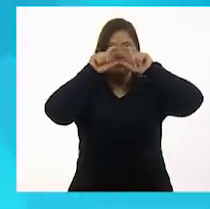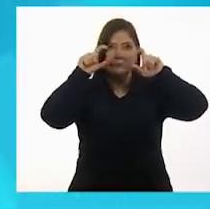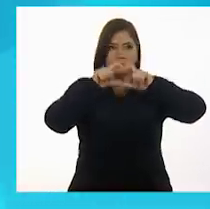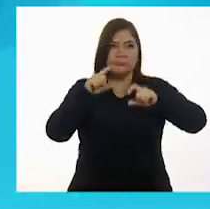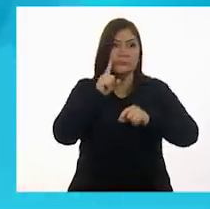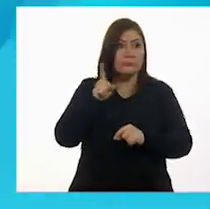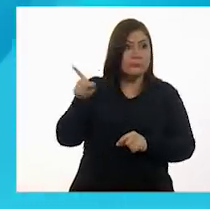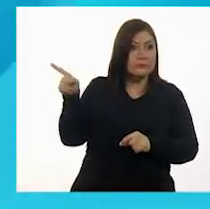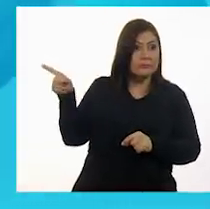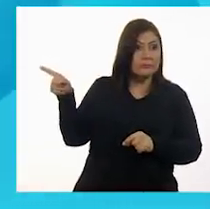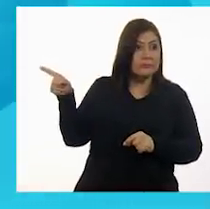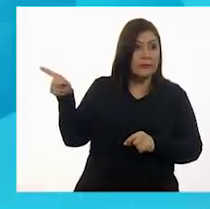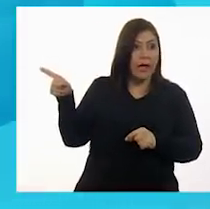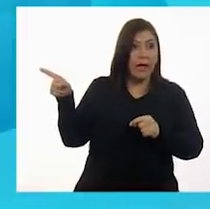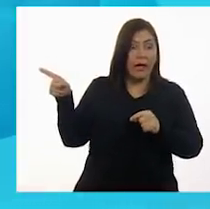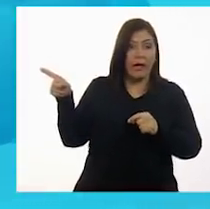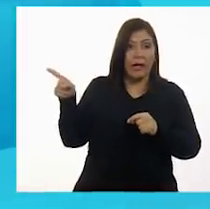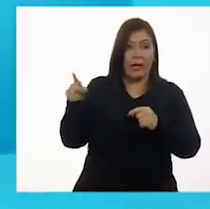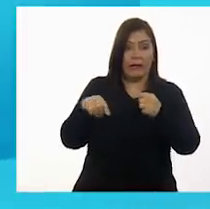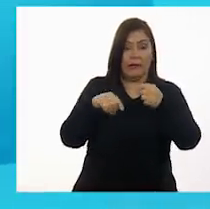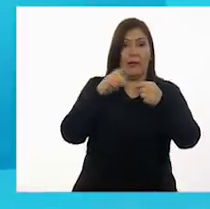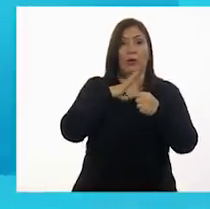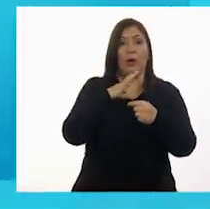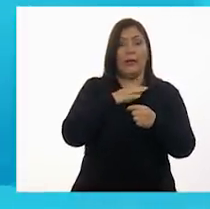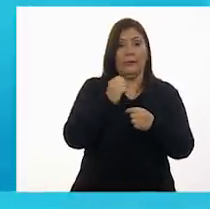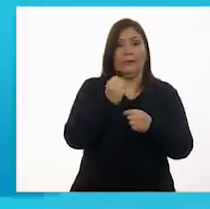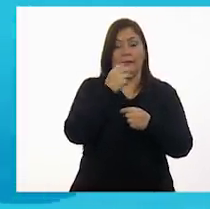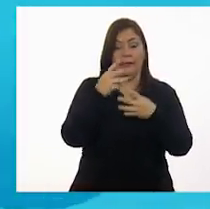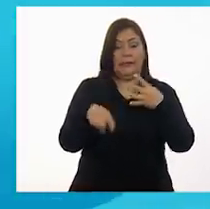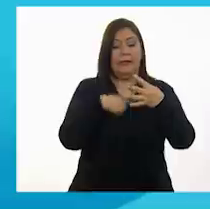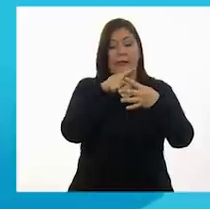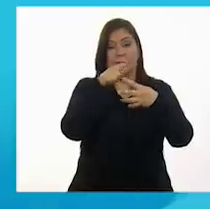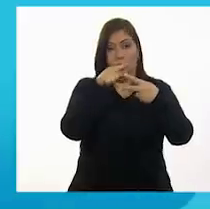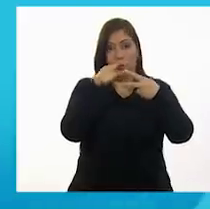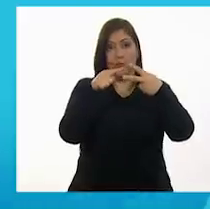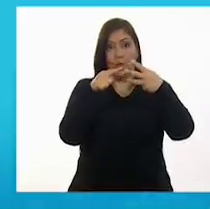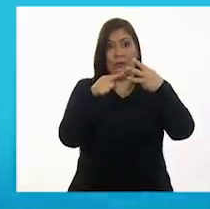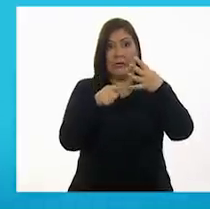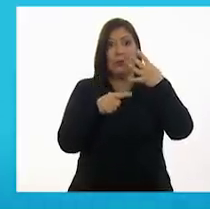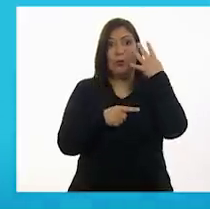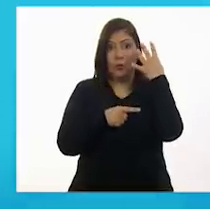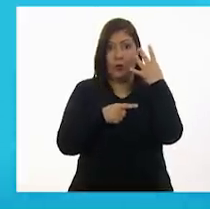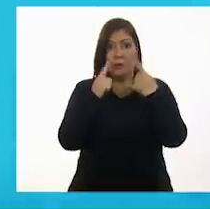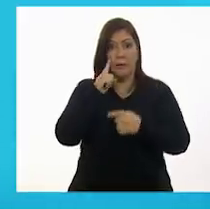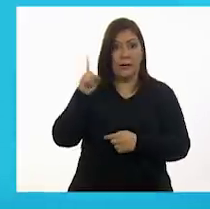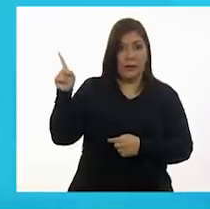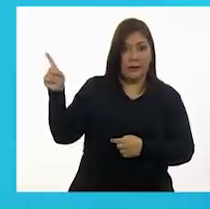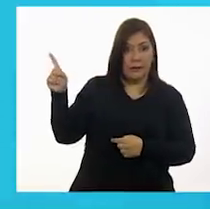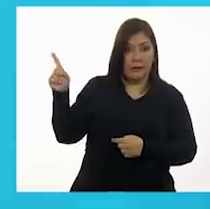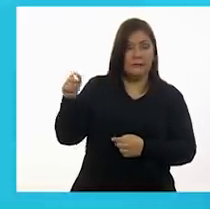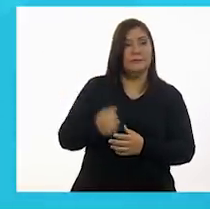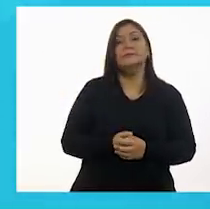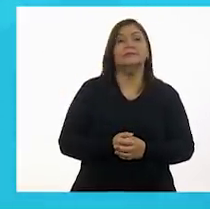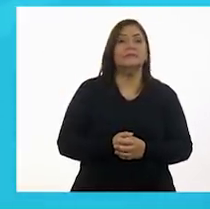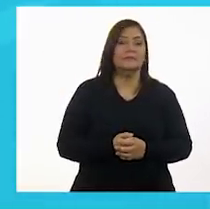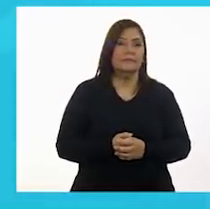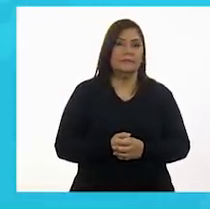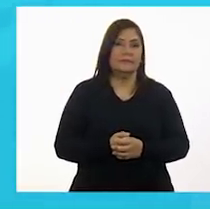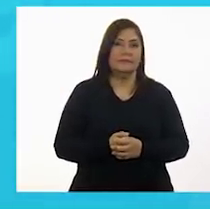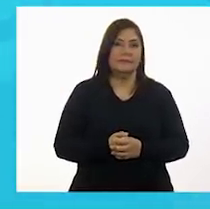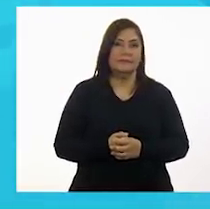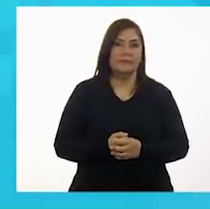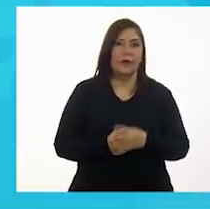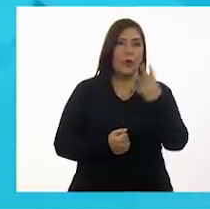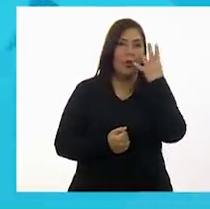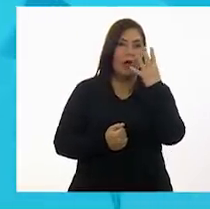La tercera, llevamos 3 caras. Y la última. 4 caras.